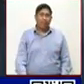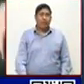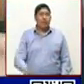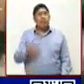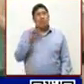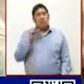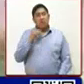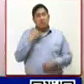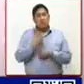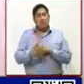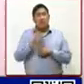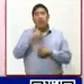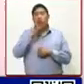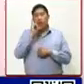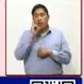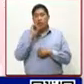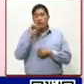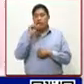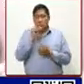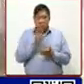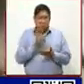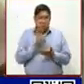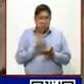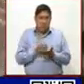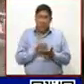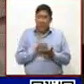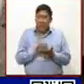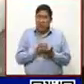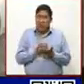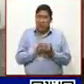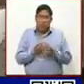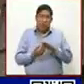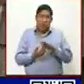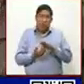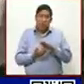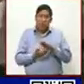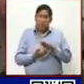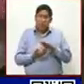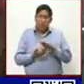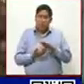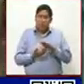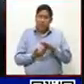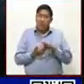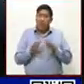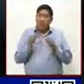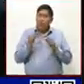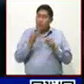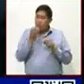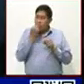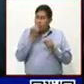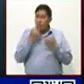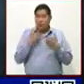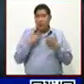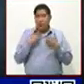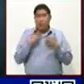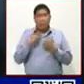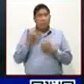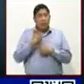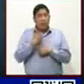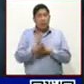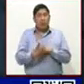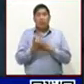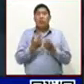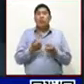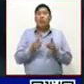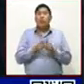Un poco de pan de ayer, unas cuantas tacitas y esta hornilla donde cocina los pocos alimentos que tiene. ¿Este pancito